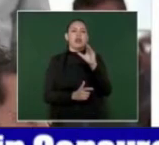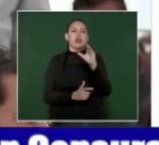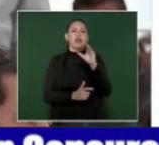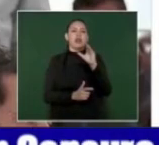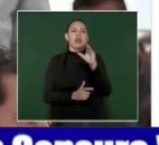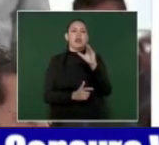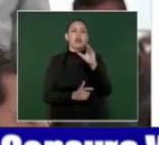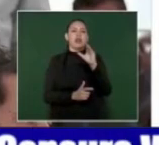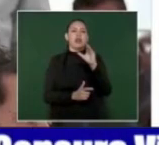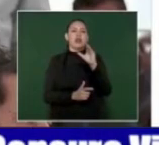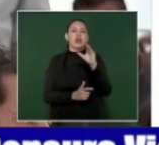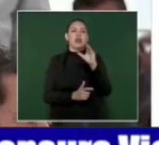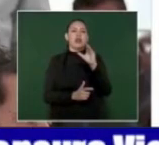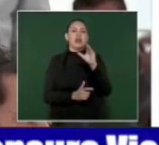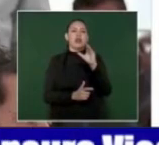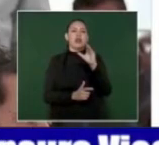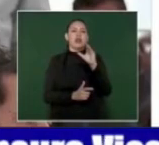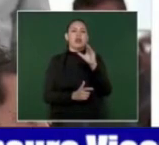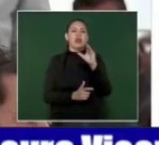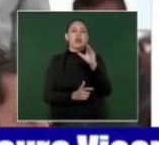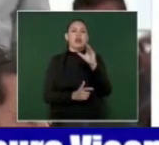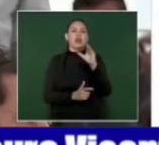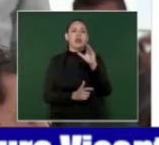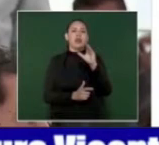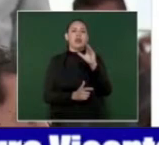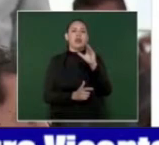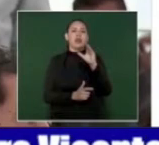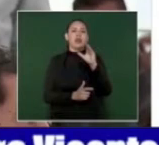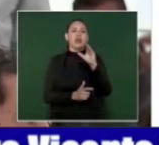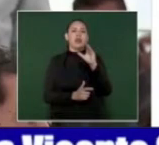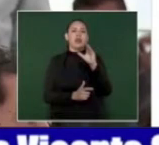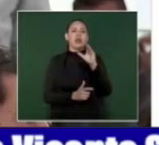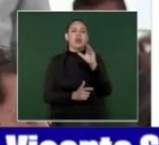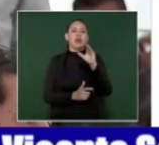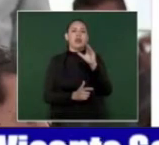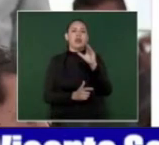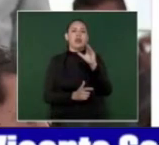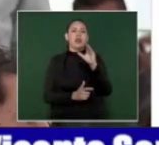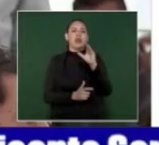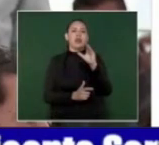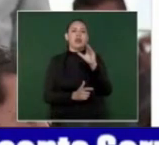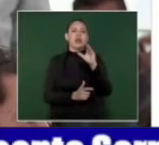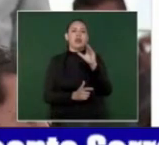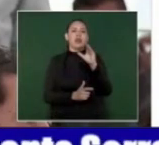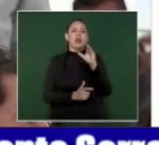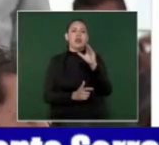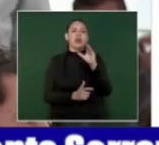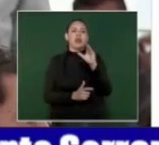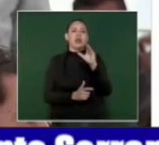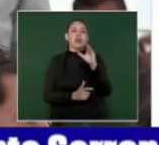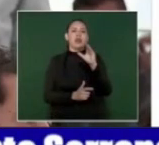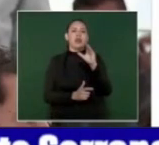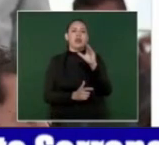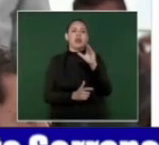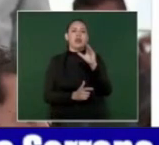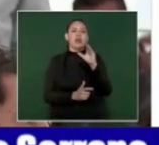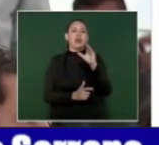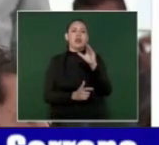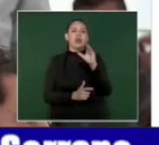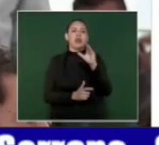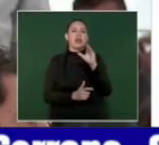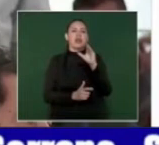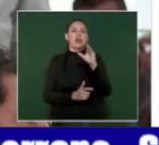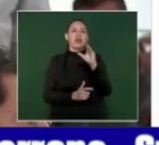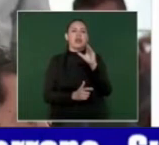abiertas de la Fiscalía para investigar a la empresa NS Group y también a